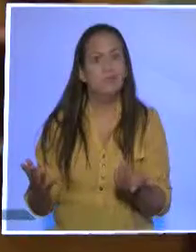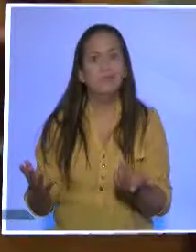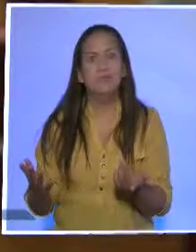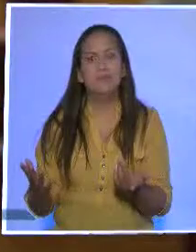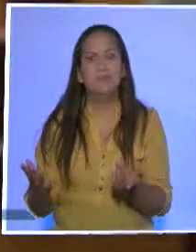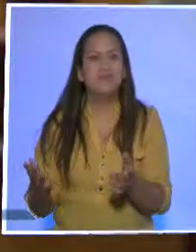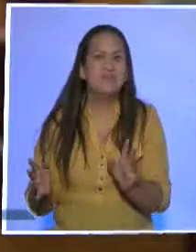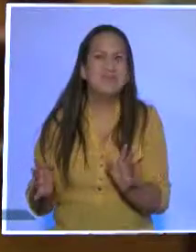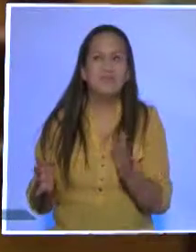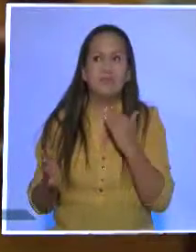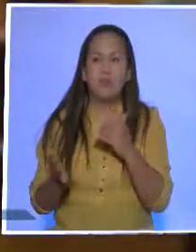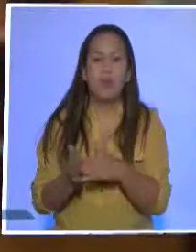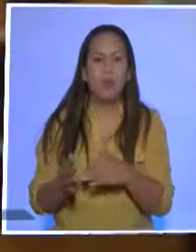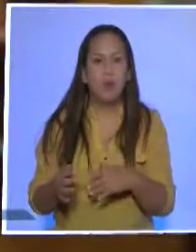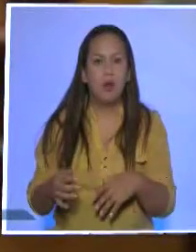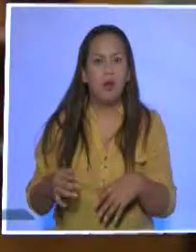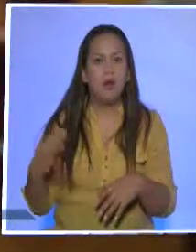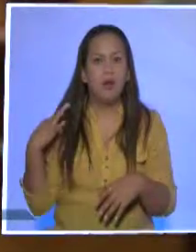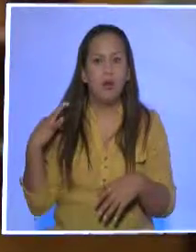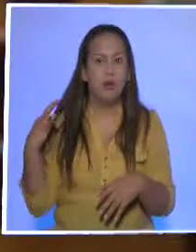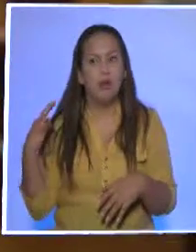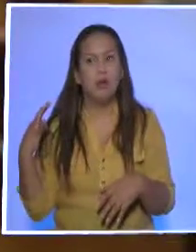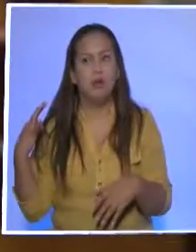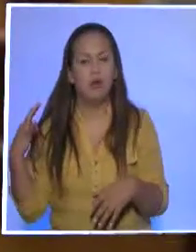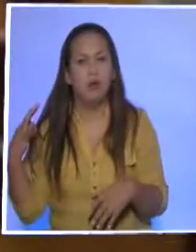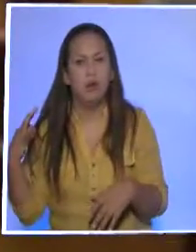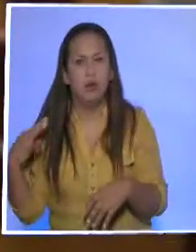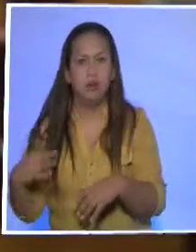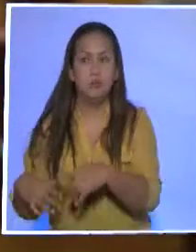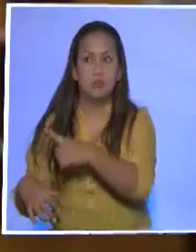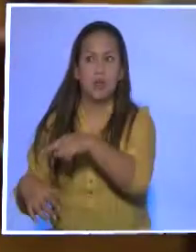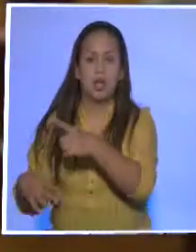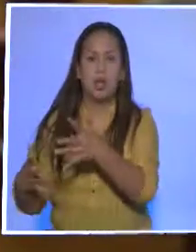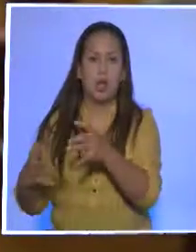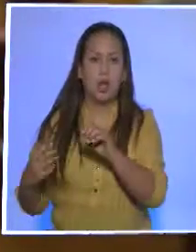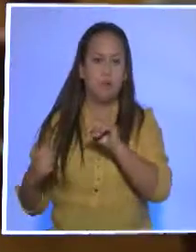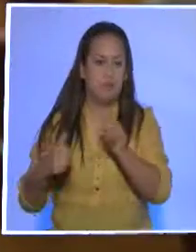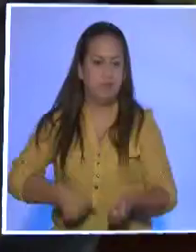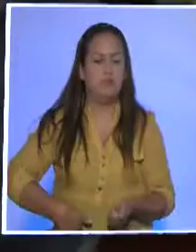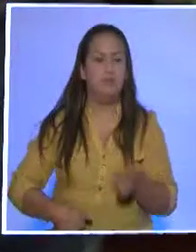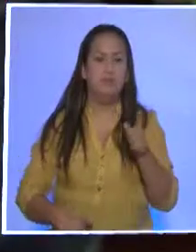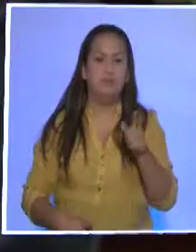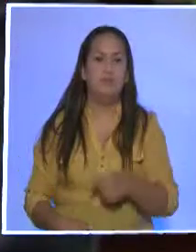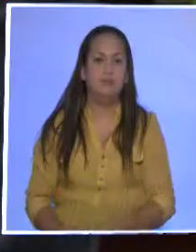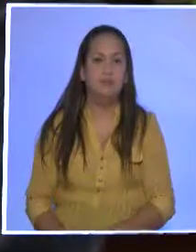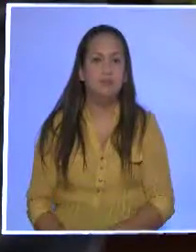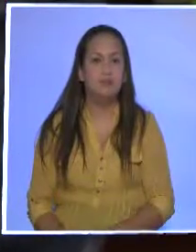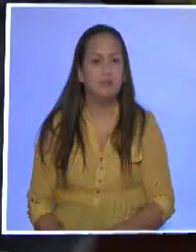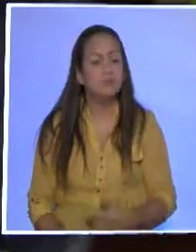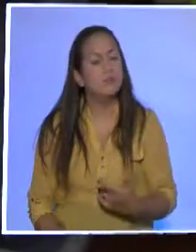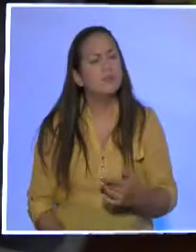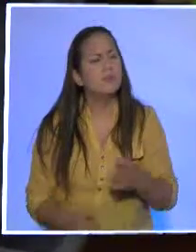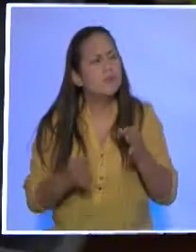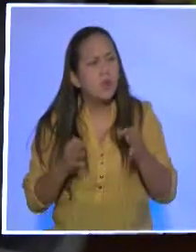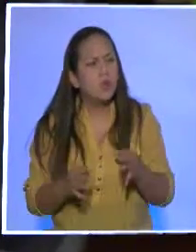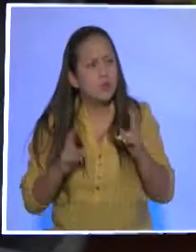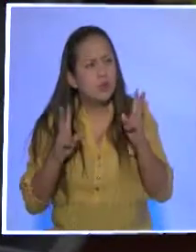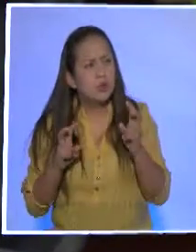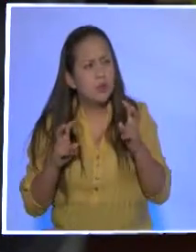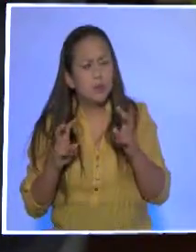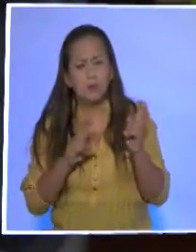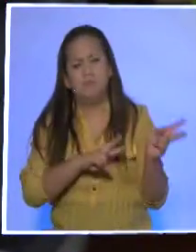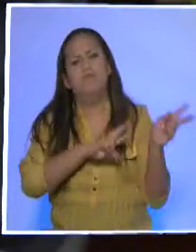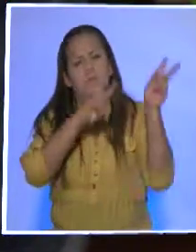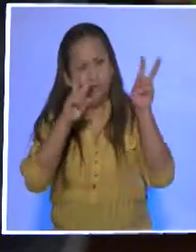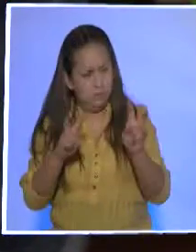por sectores que lo único que quieren es desestabilizar al gobierno ahora porque hablamos justamente de aquello porque es un tema recurrente